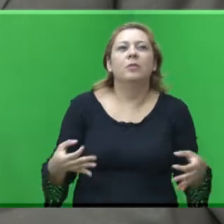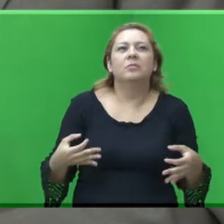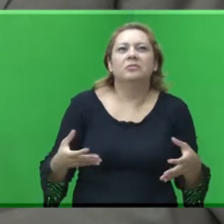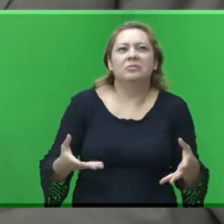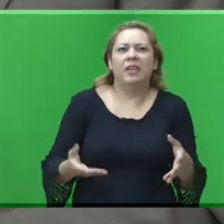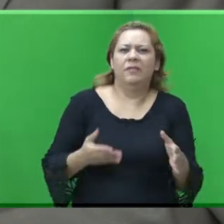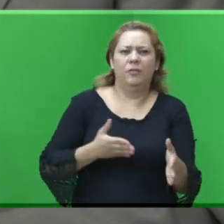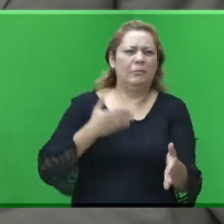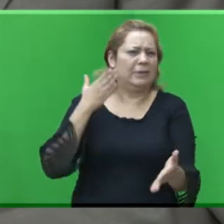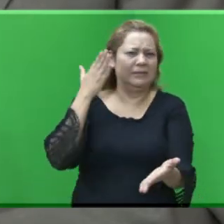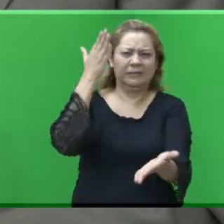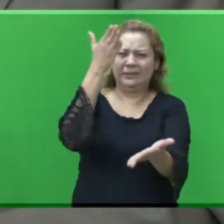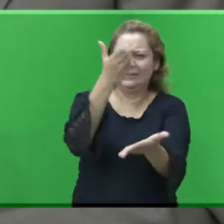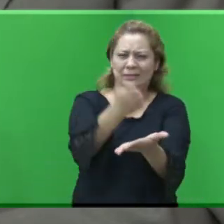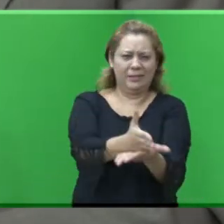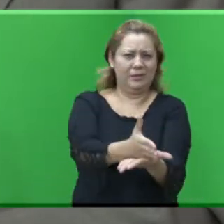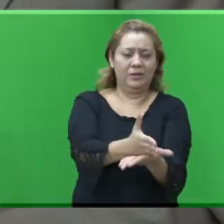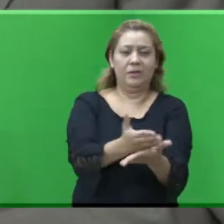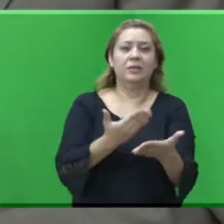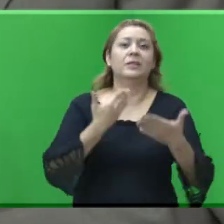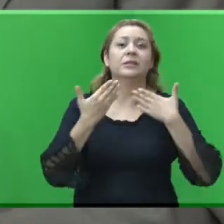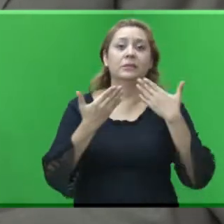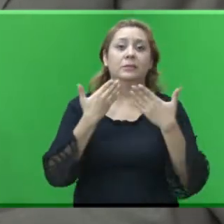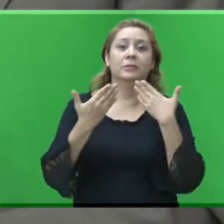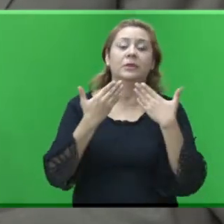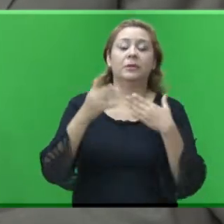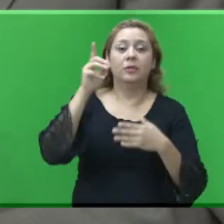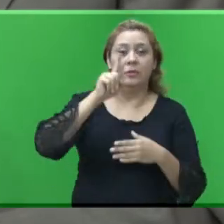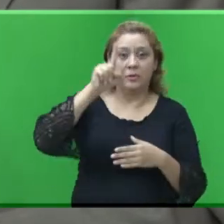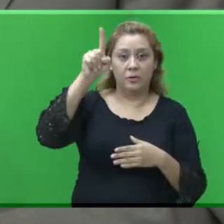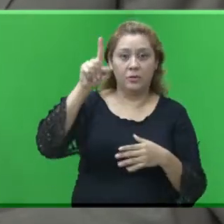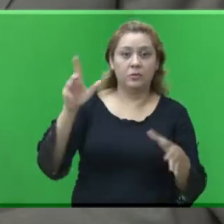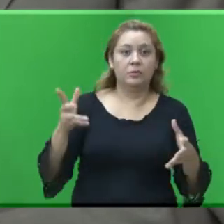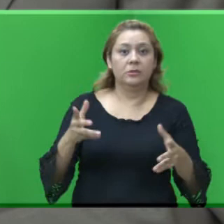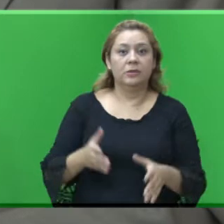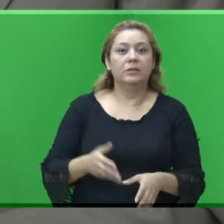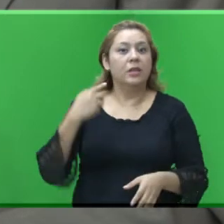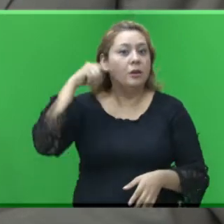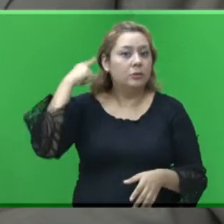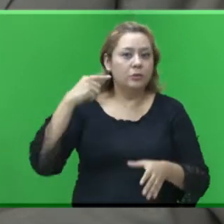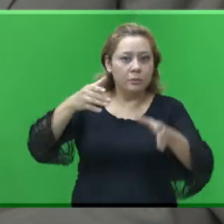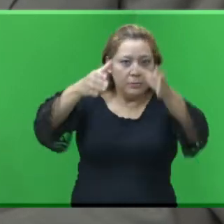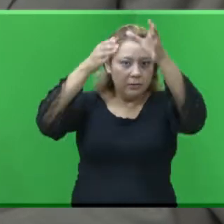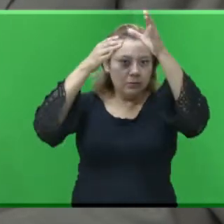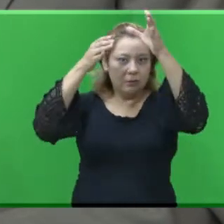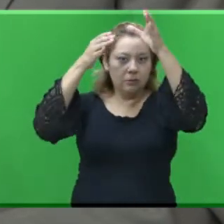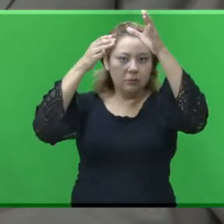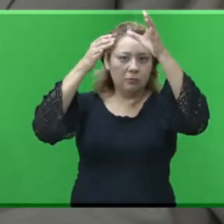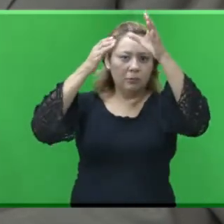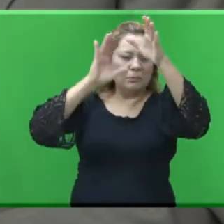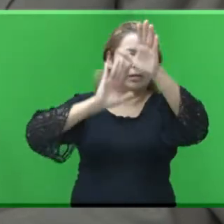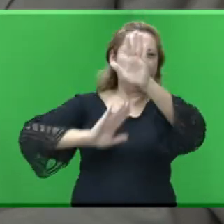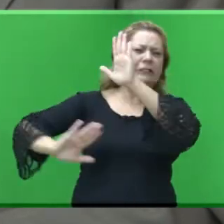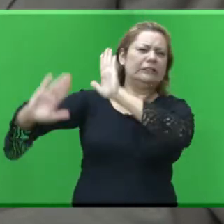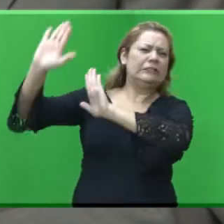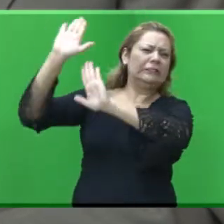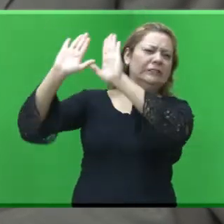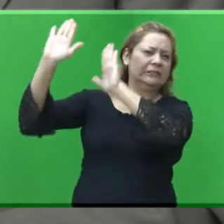de una manera directa se expresó Dios a través de los profetas de la